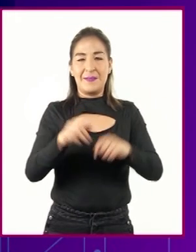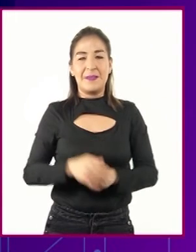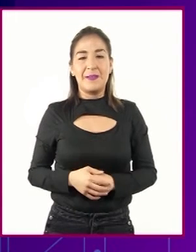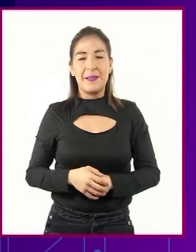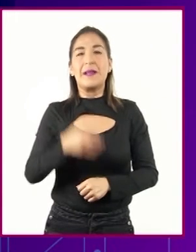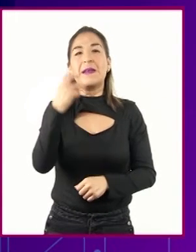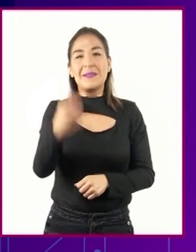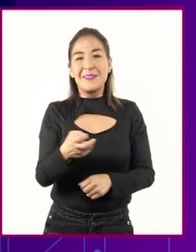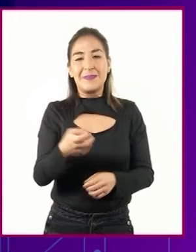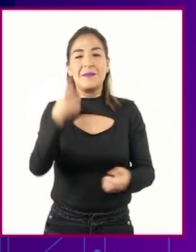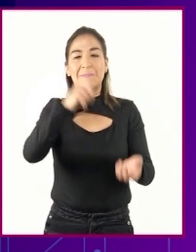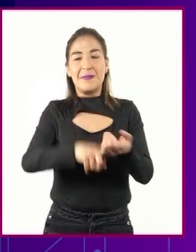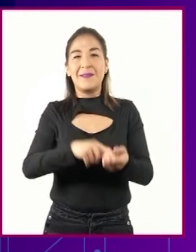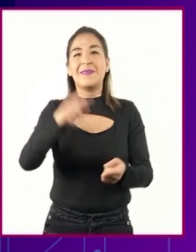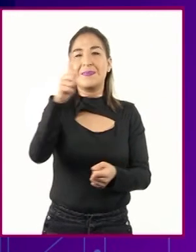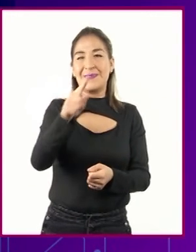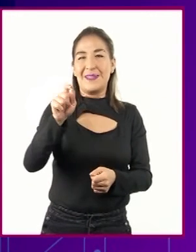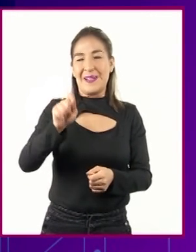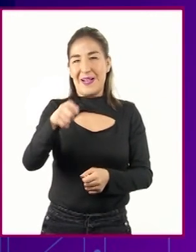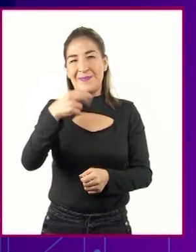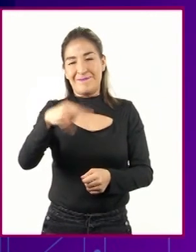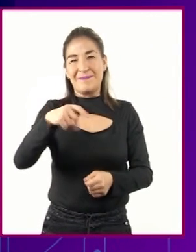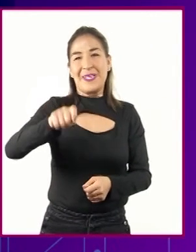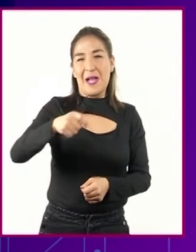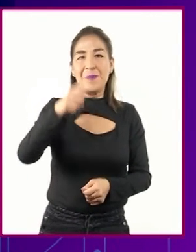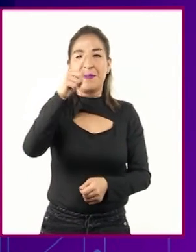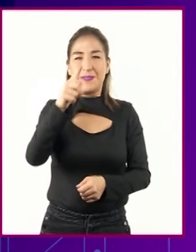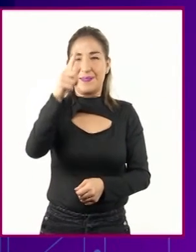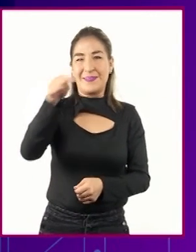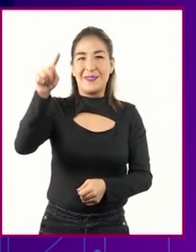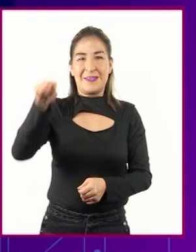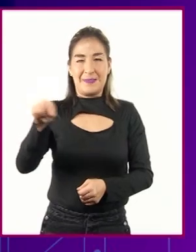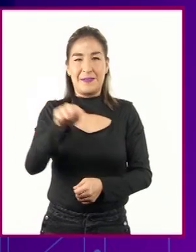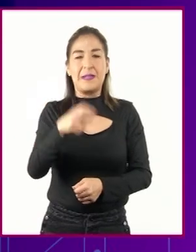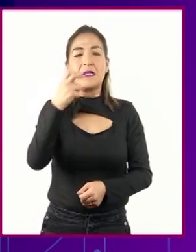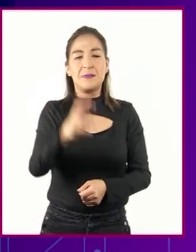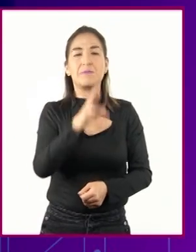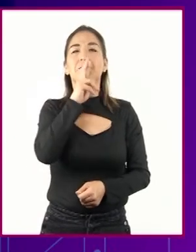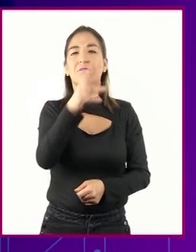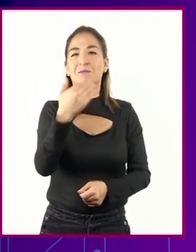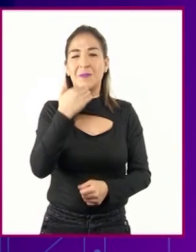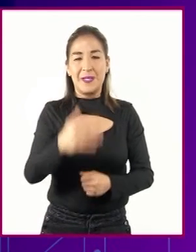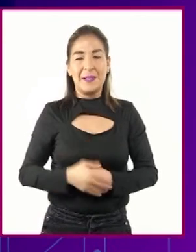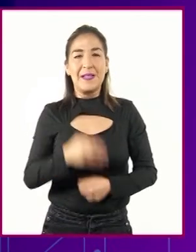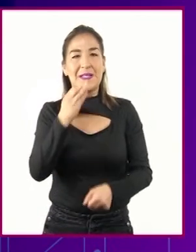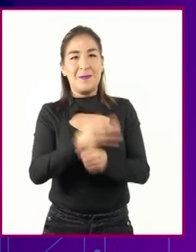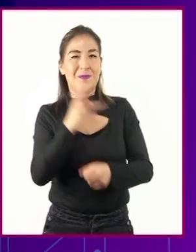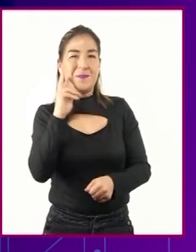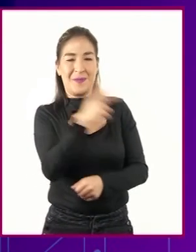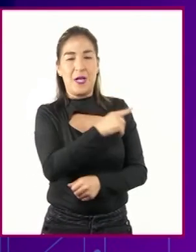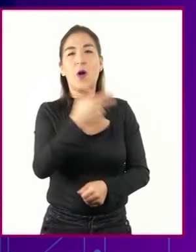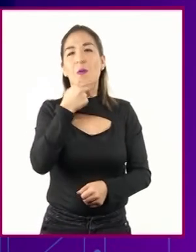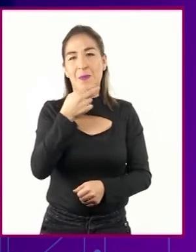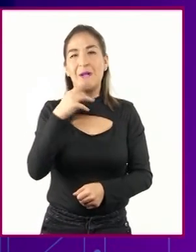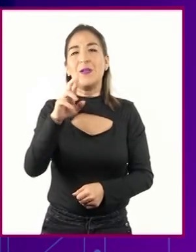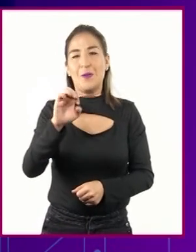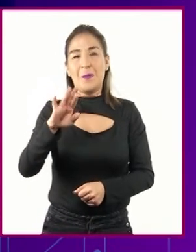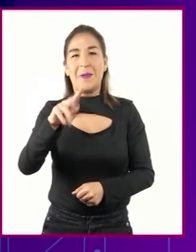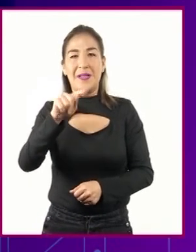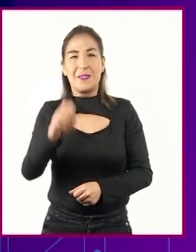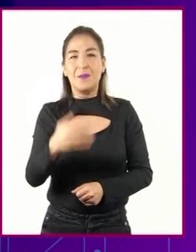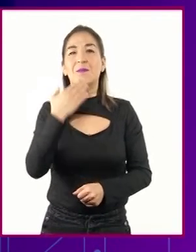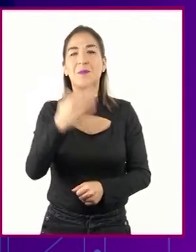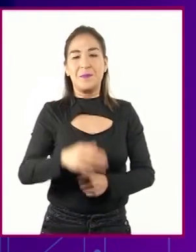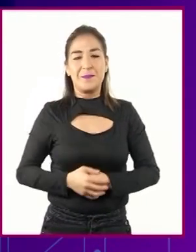las operaciones entre llaves. Así obtenemos el resultado correcto. ¿Qué es el que obtuvo Roberto? El resultado